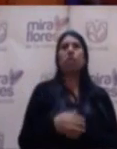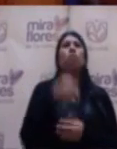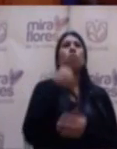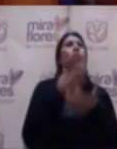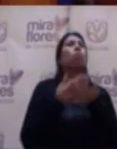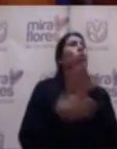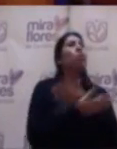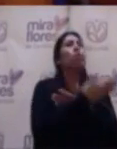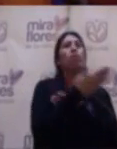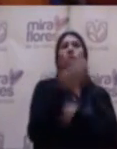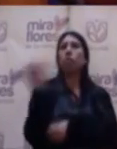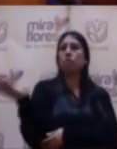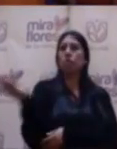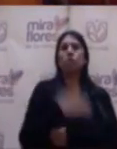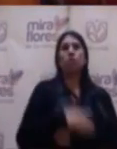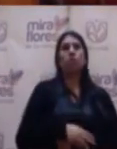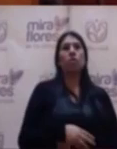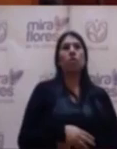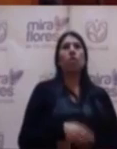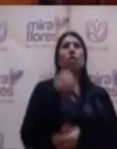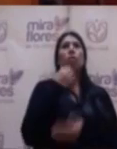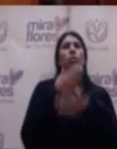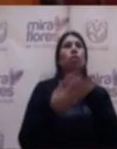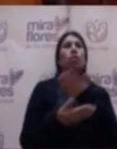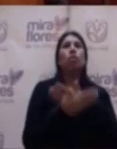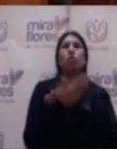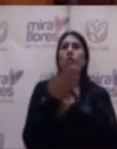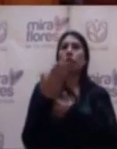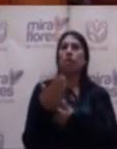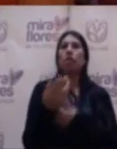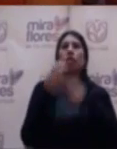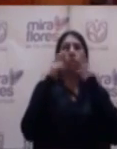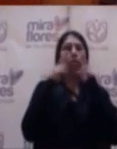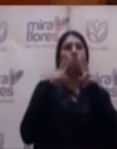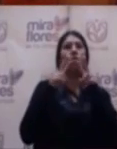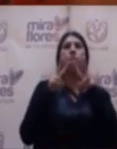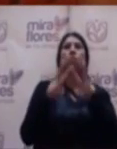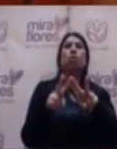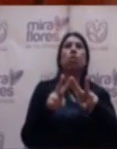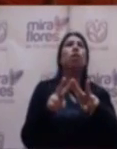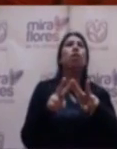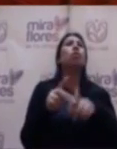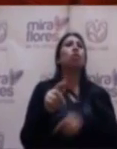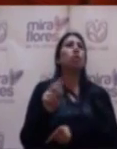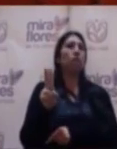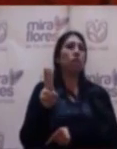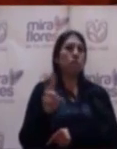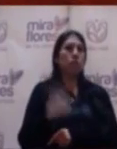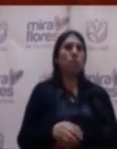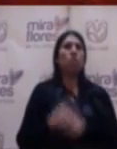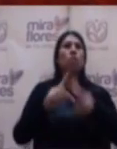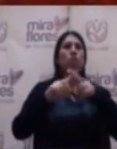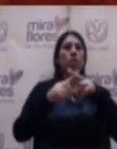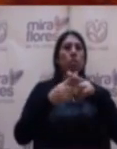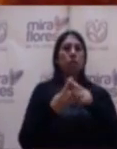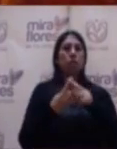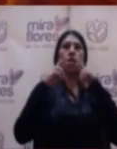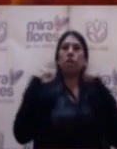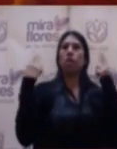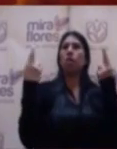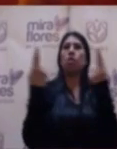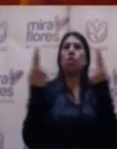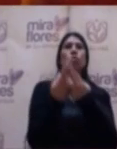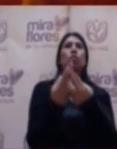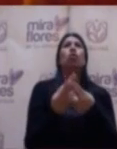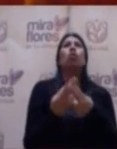con todos. Muy buenos días con los que nos siguen por Mira TV. Vamos a dar inicio a nuestra sesión